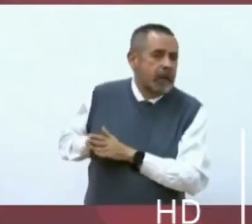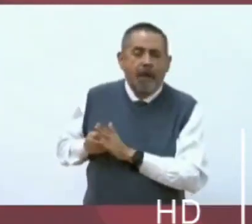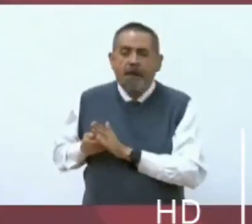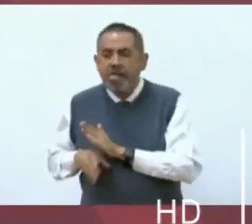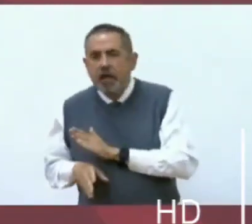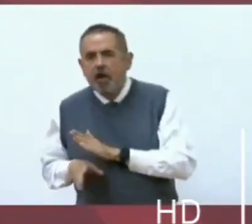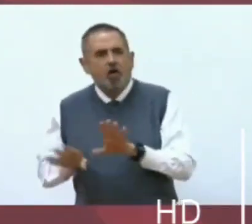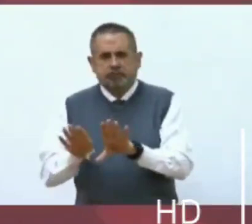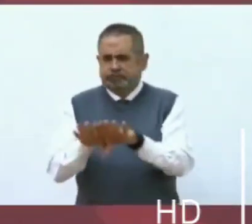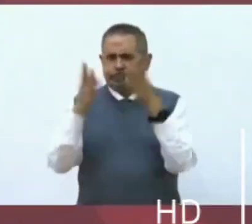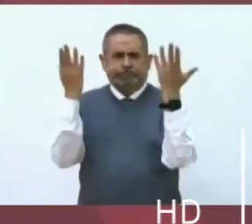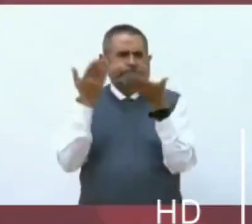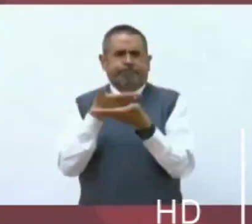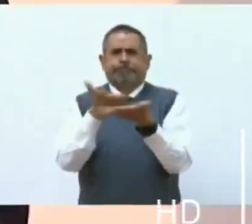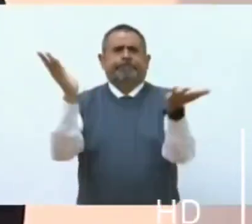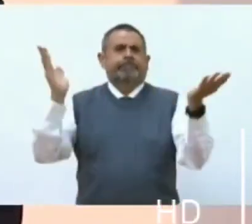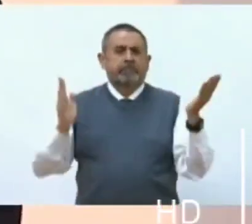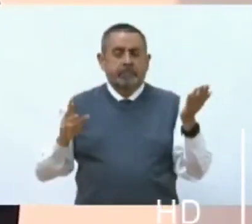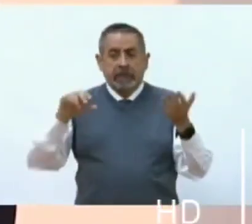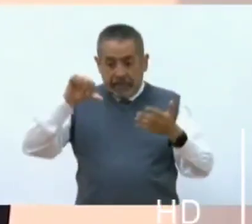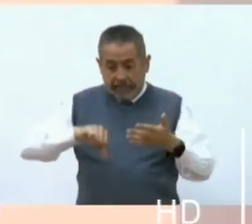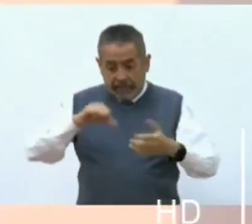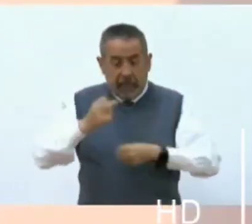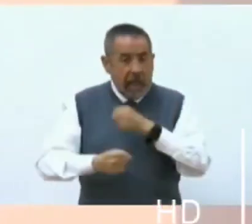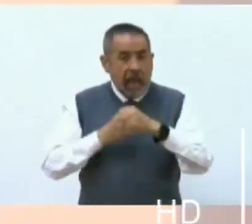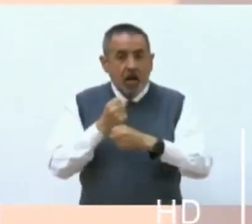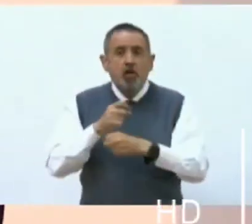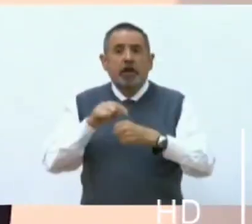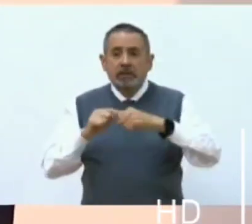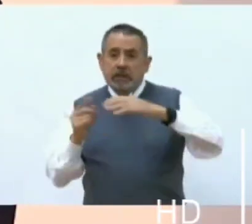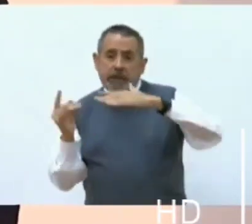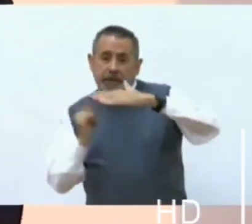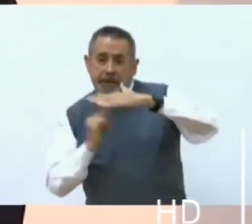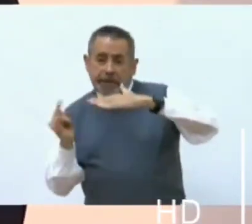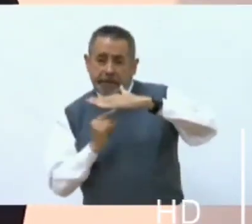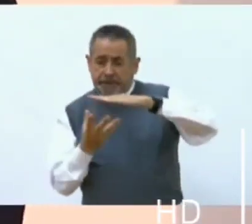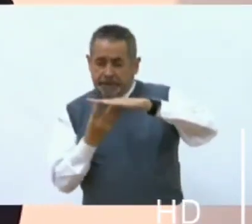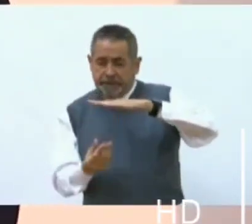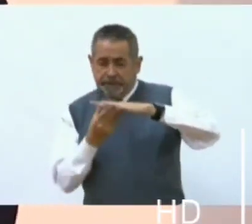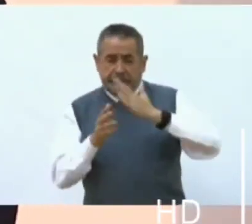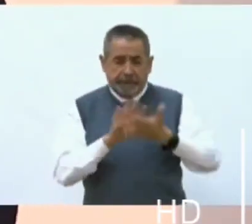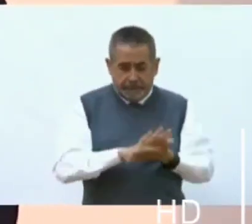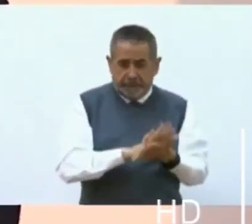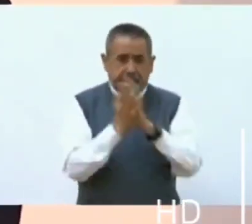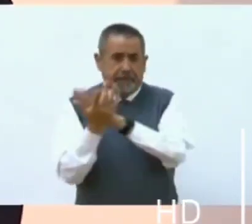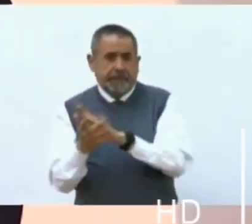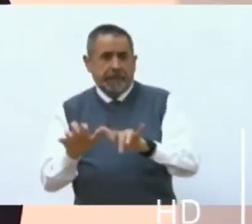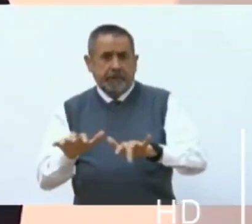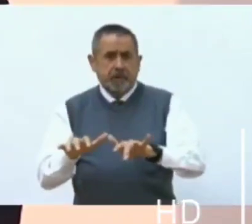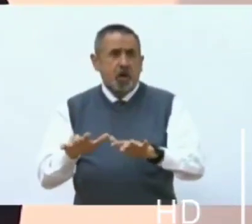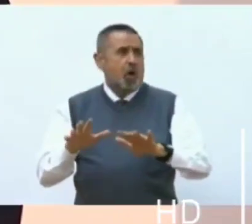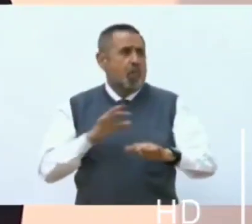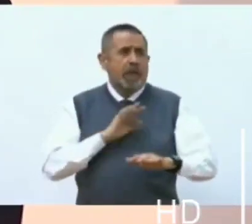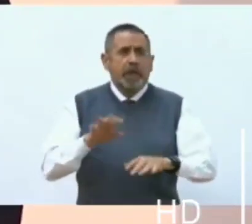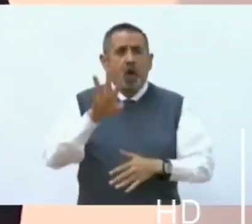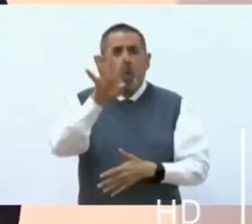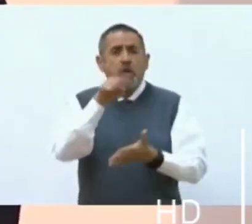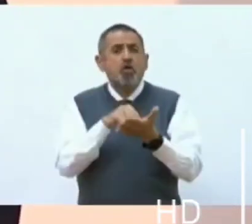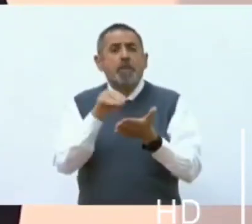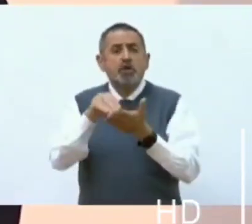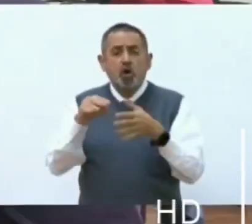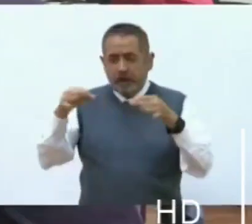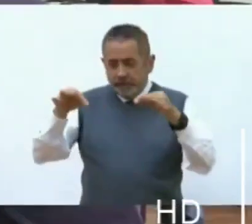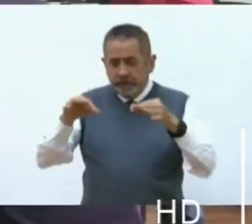públicas. Este año se plantea digitalizar por lo menos 4 millones de fichas